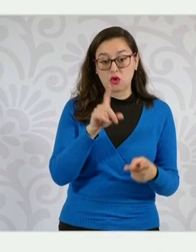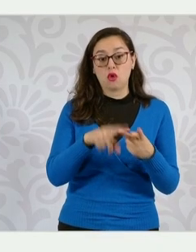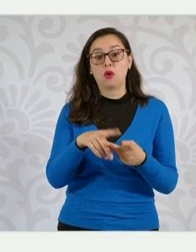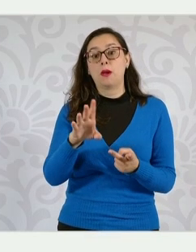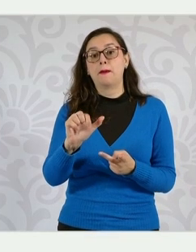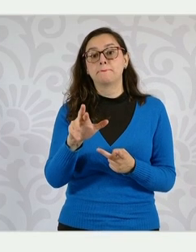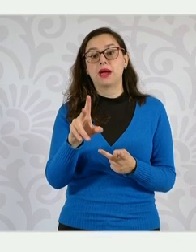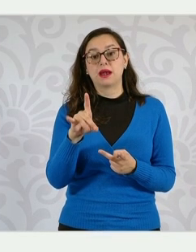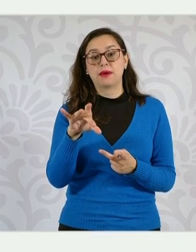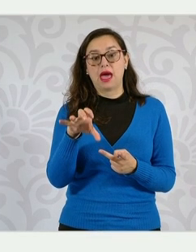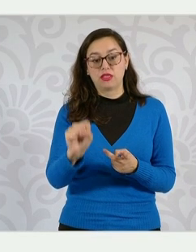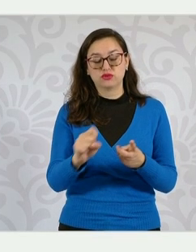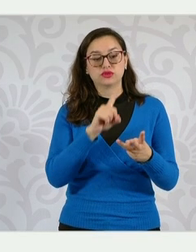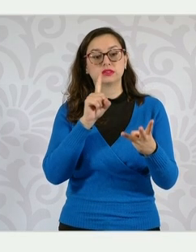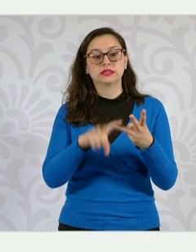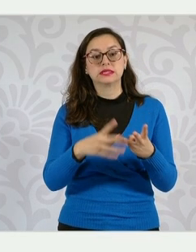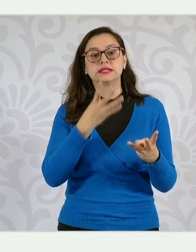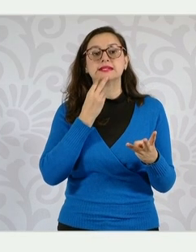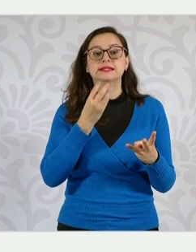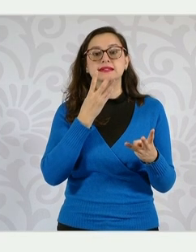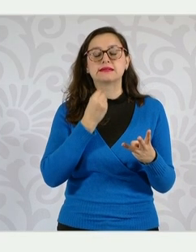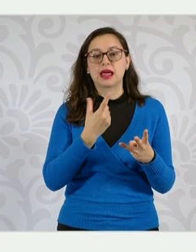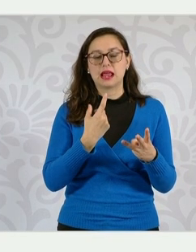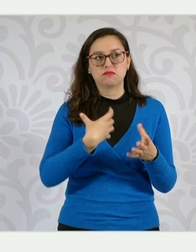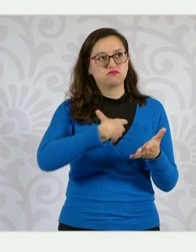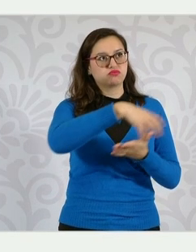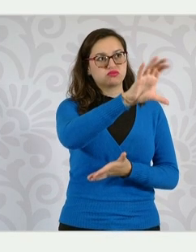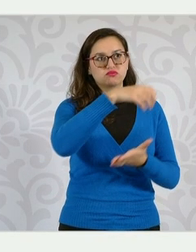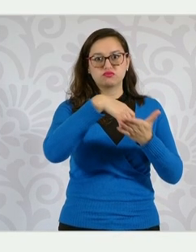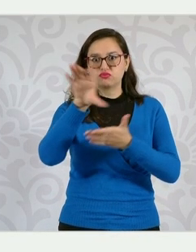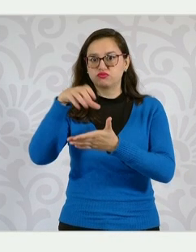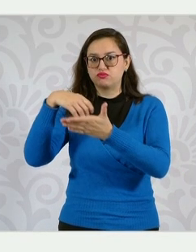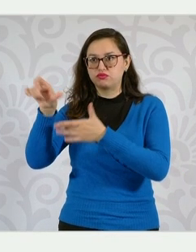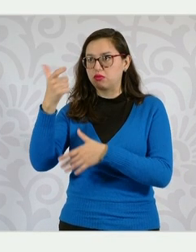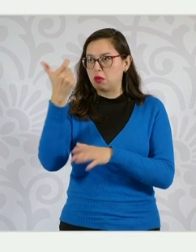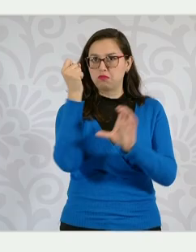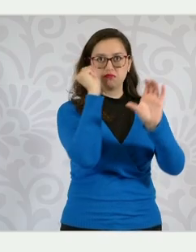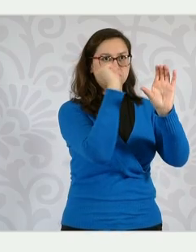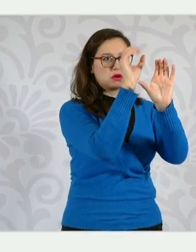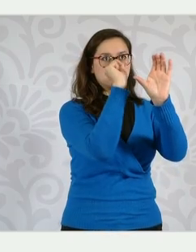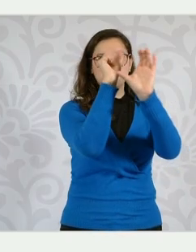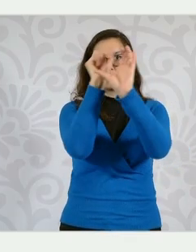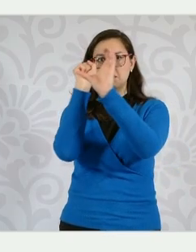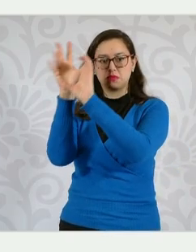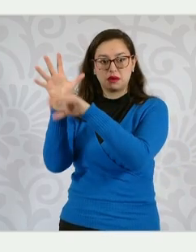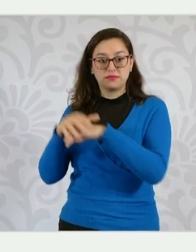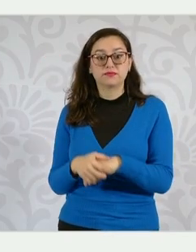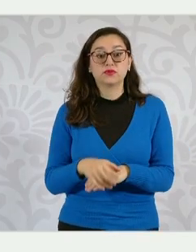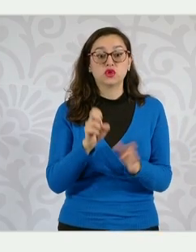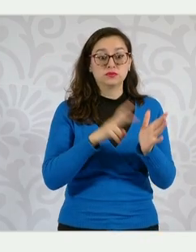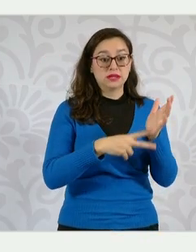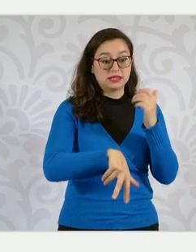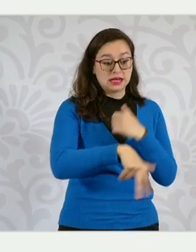Entre julio de 2013 a enero de 2020